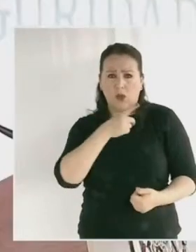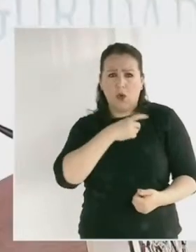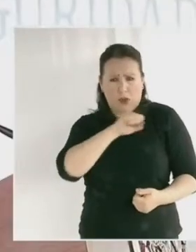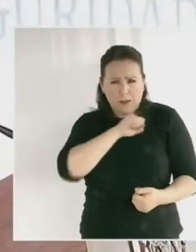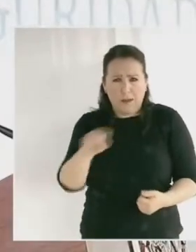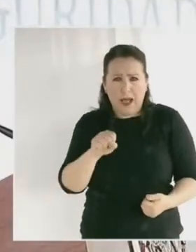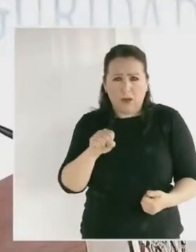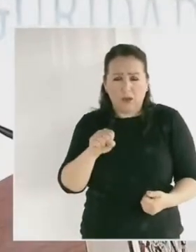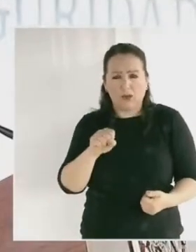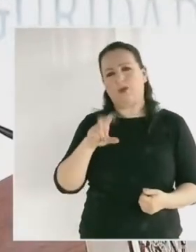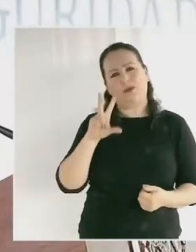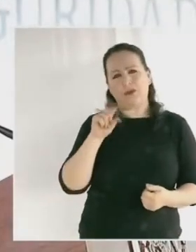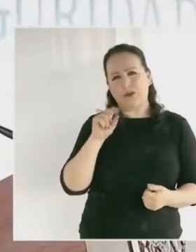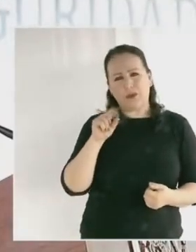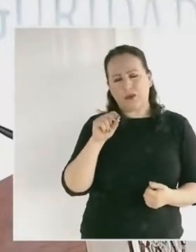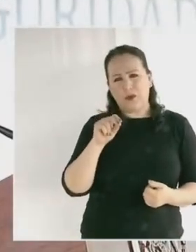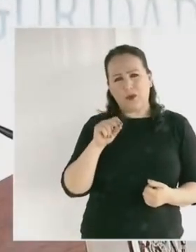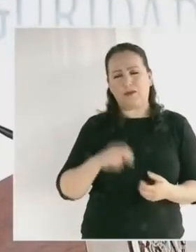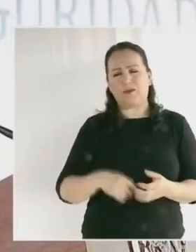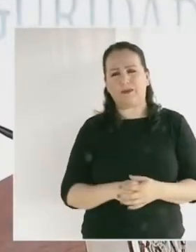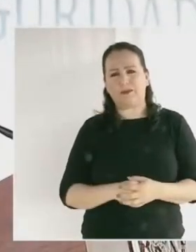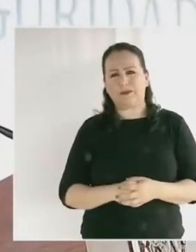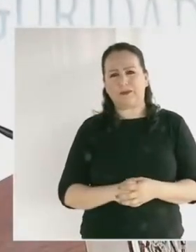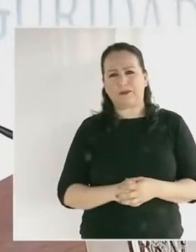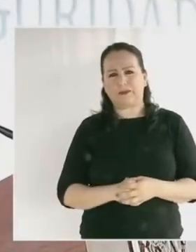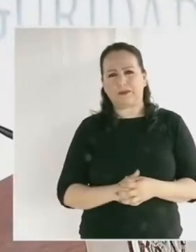naturaleza. No,